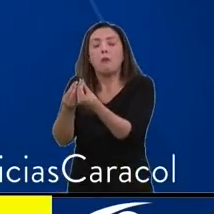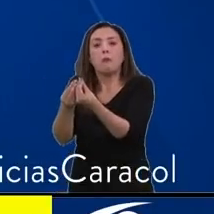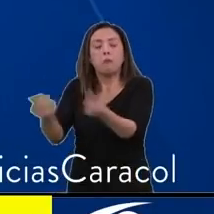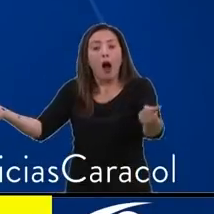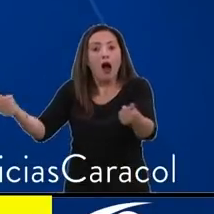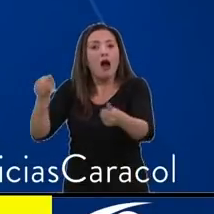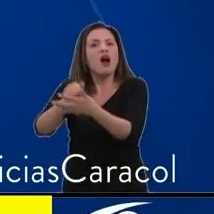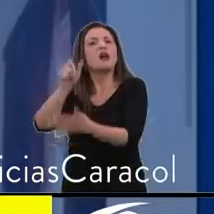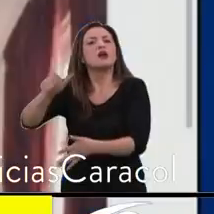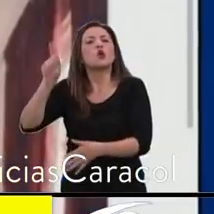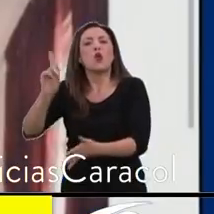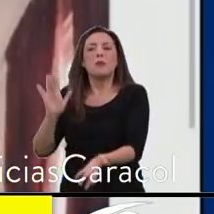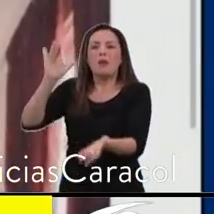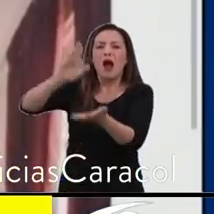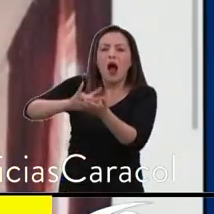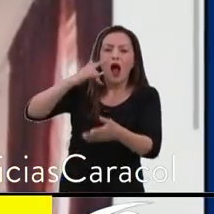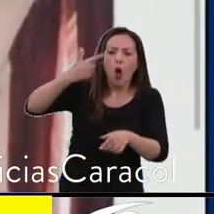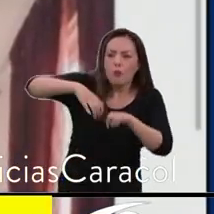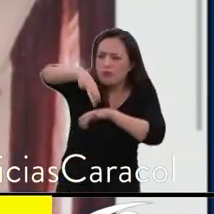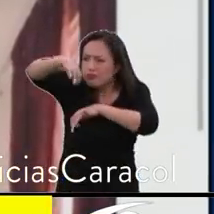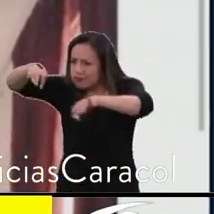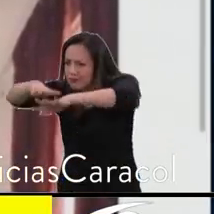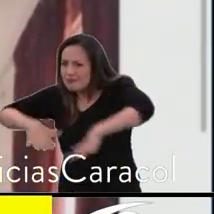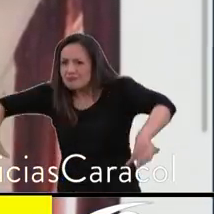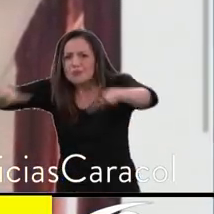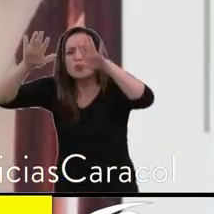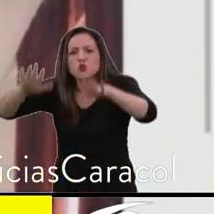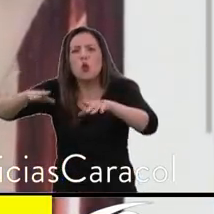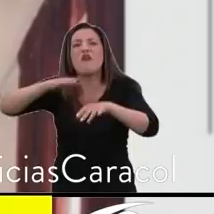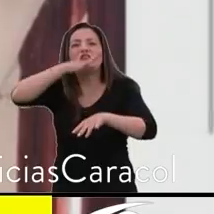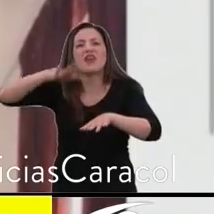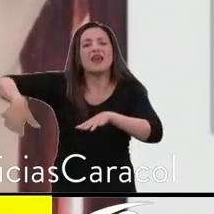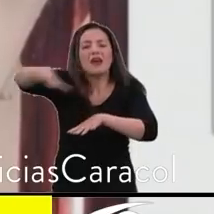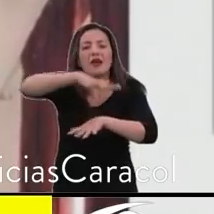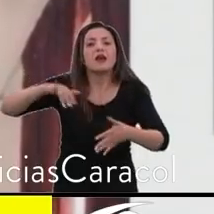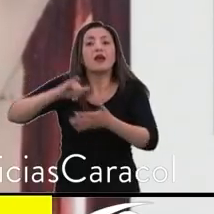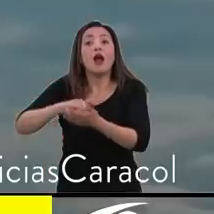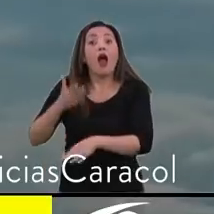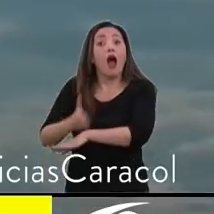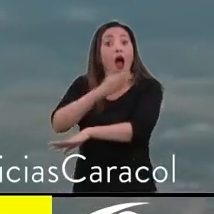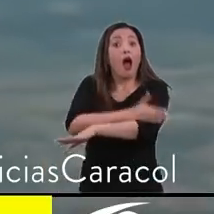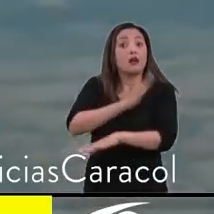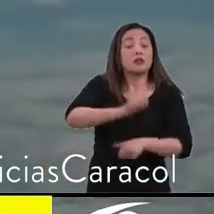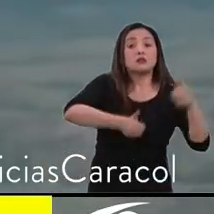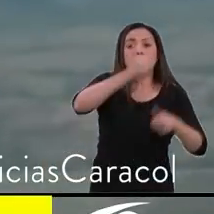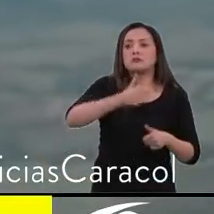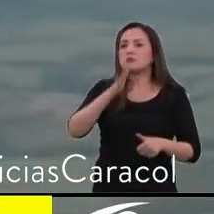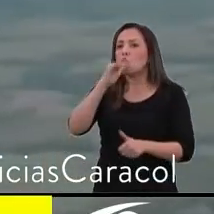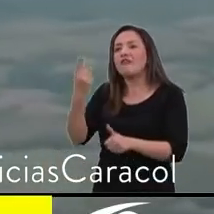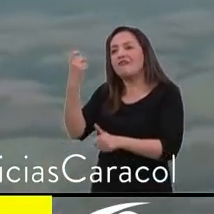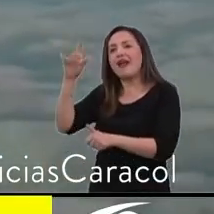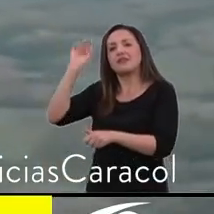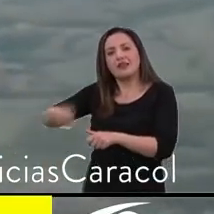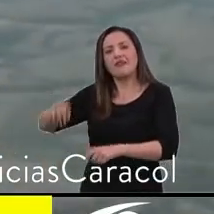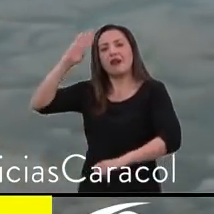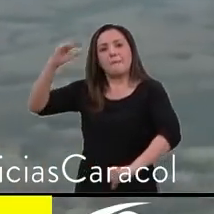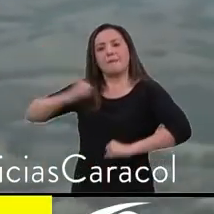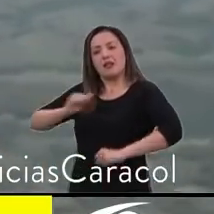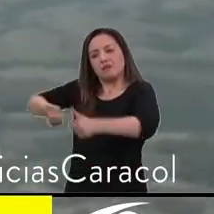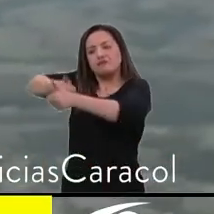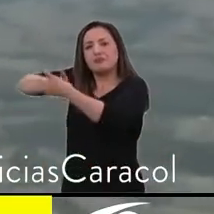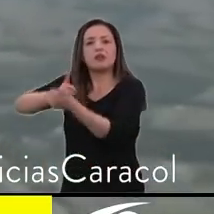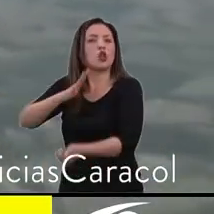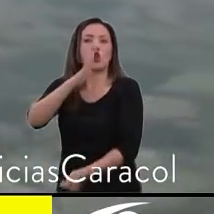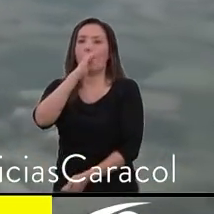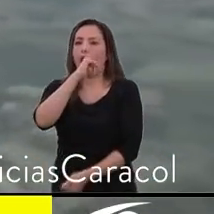adelantaban labores de catastro de un predio según las autoridades estas personas no contaban con el acompañamiento de las fuerzas militares si la